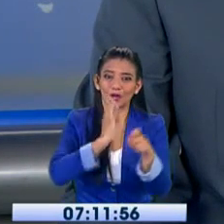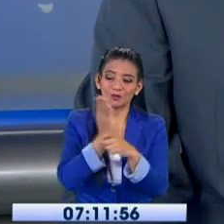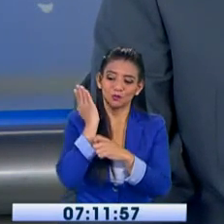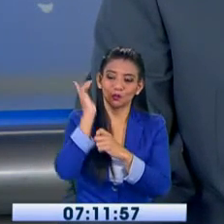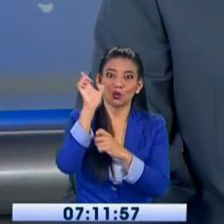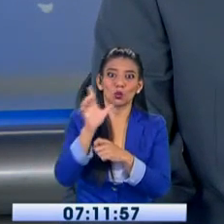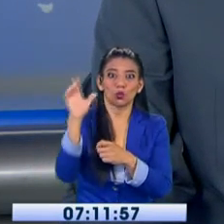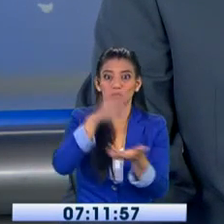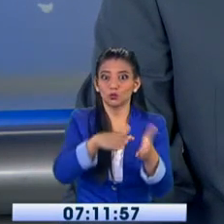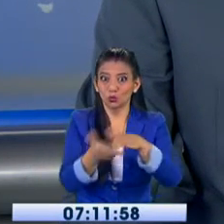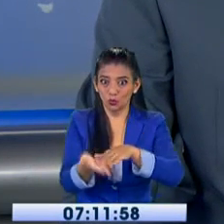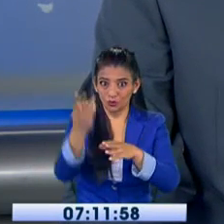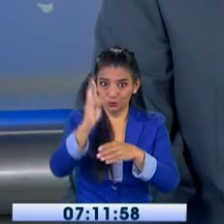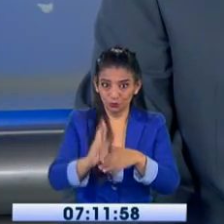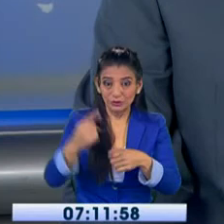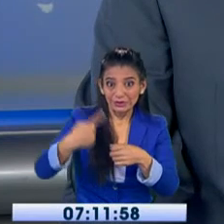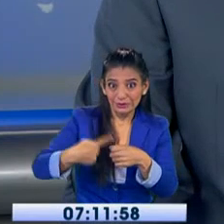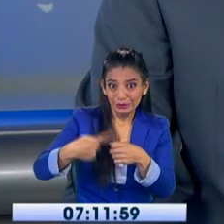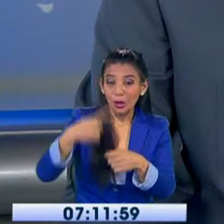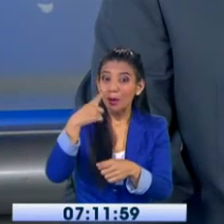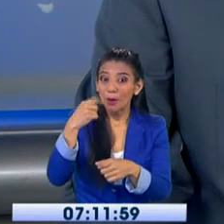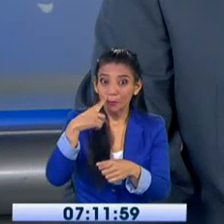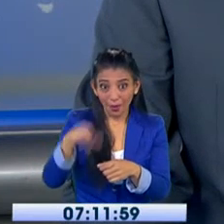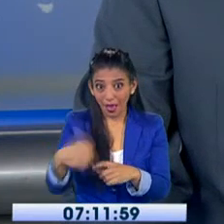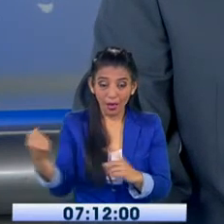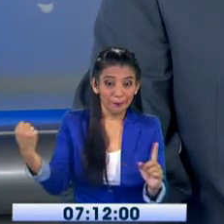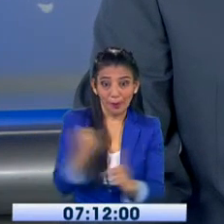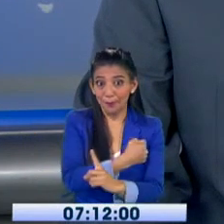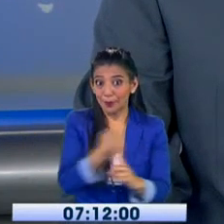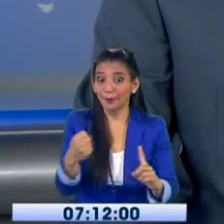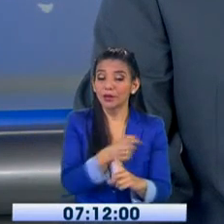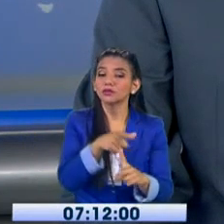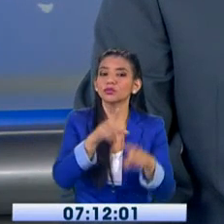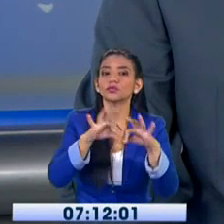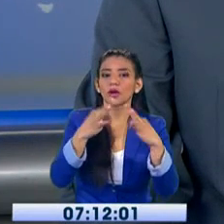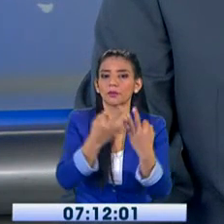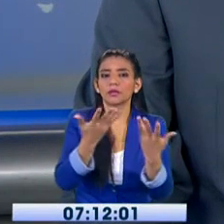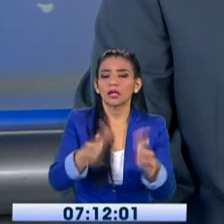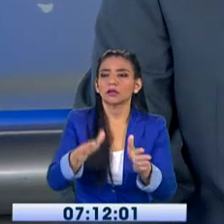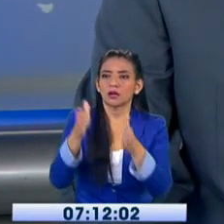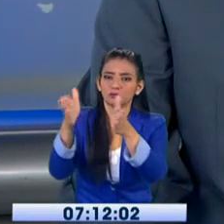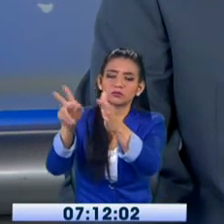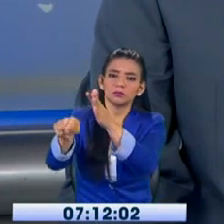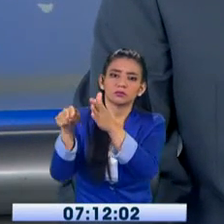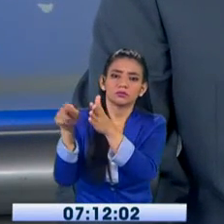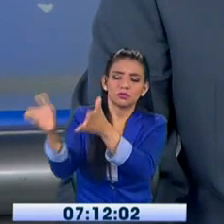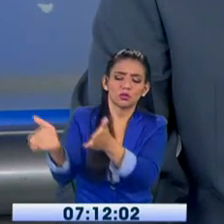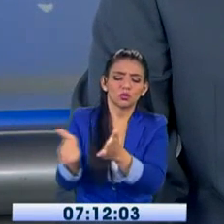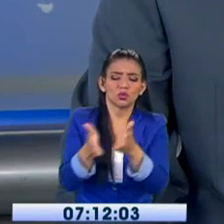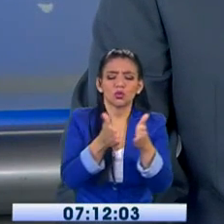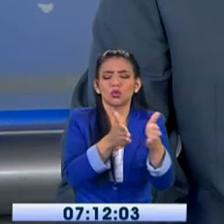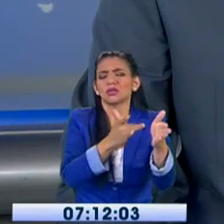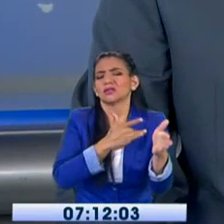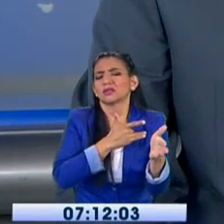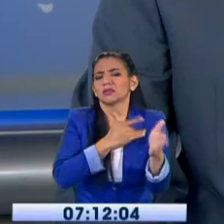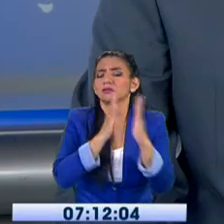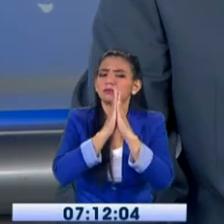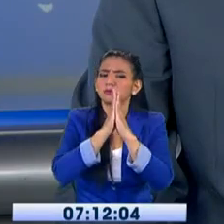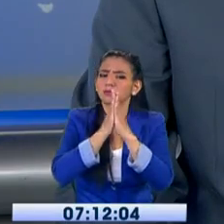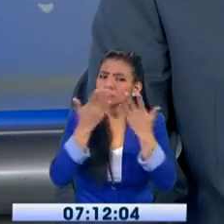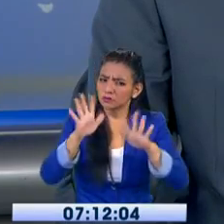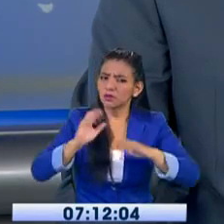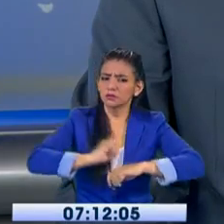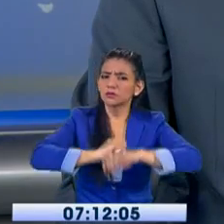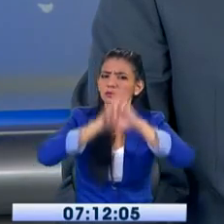en el sector de Solanda, al sur de Quito, llegaron hasta la morgue para retirar el cuerpo de esta pequeña. En medio del dolor piden que se esclarezca